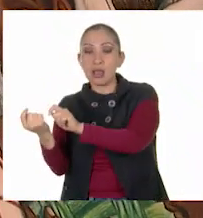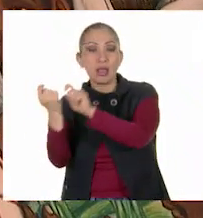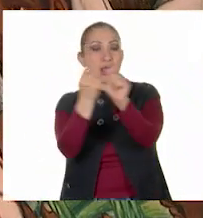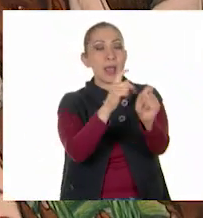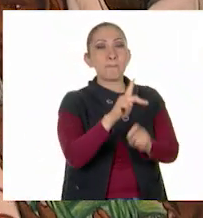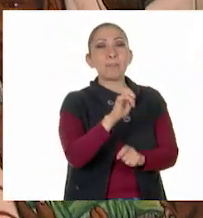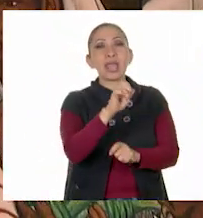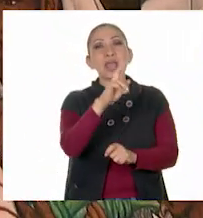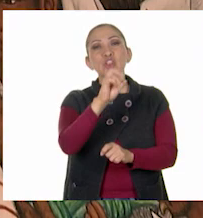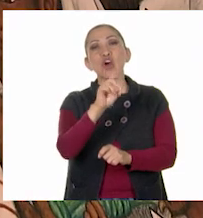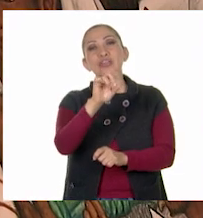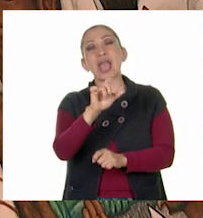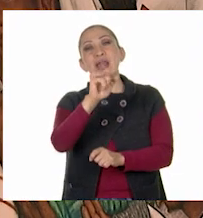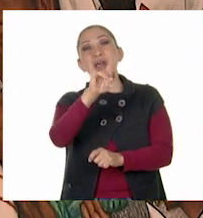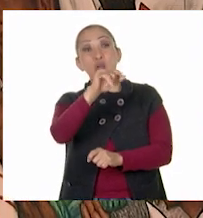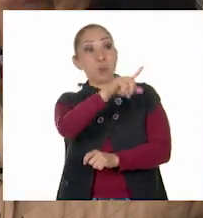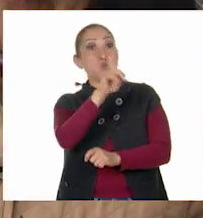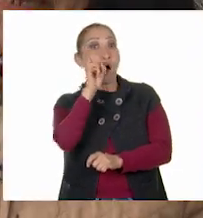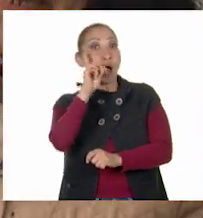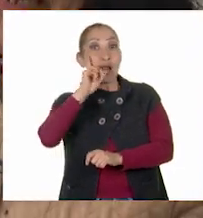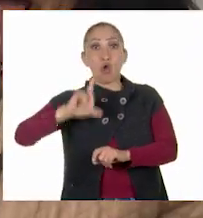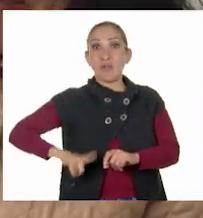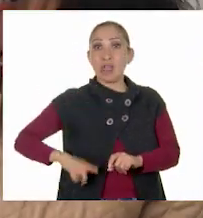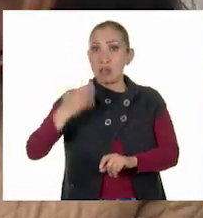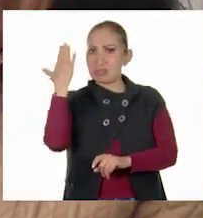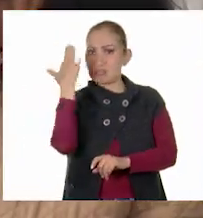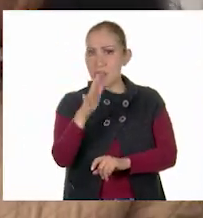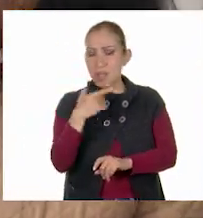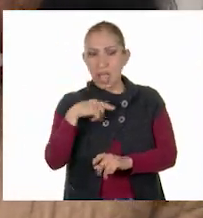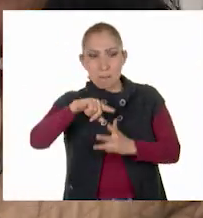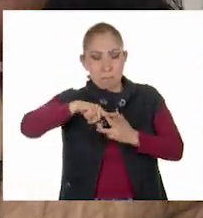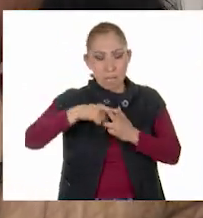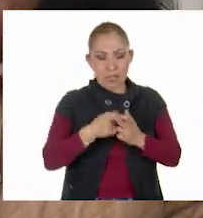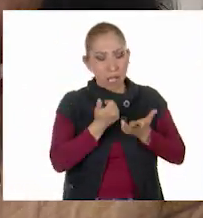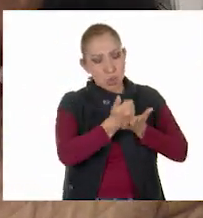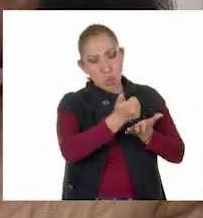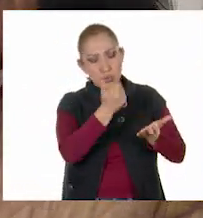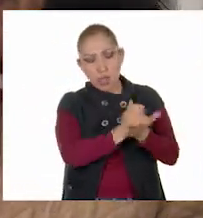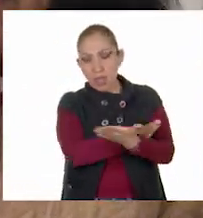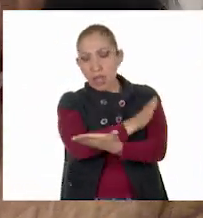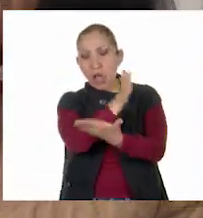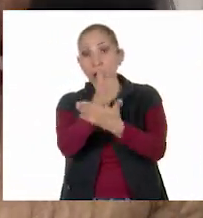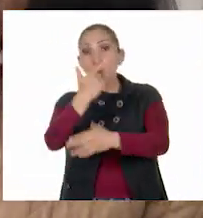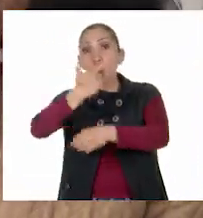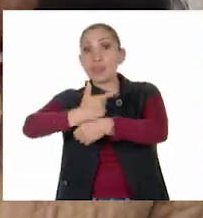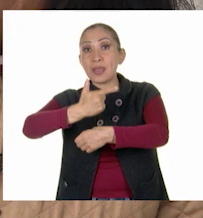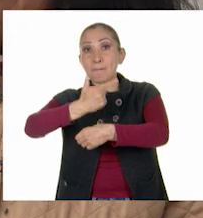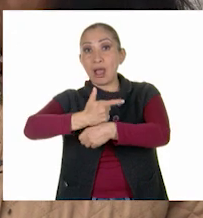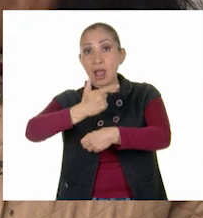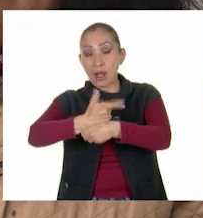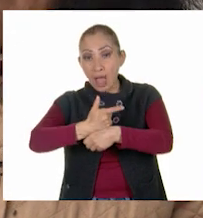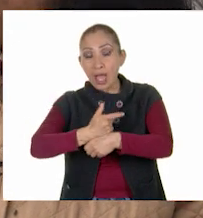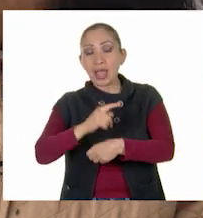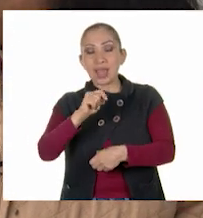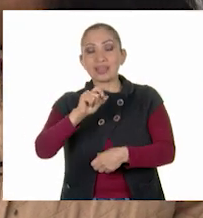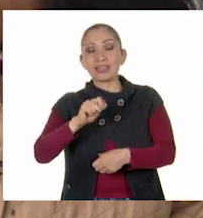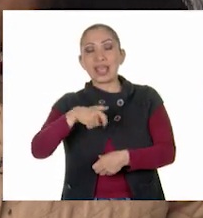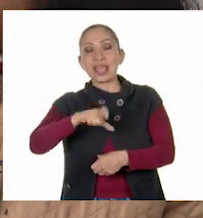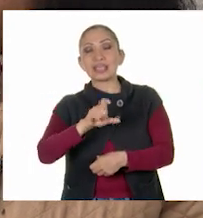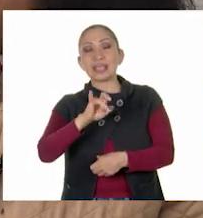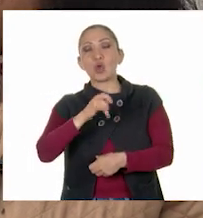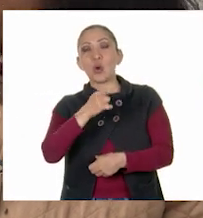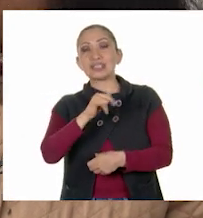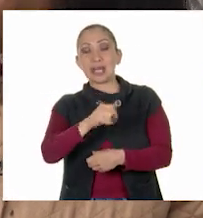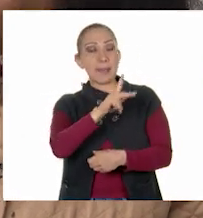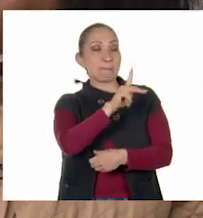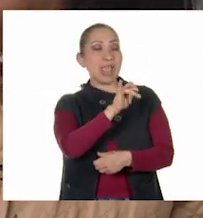de Alvarado. Es una gobernante, le abre camino hasta llegar a Guatemala. Y Tequiguasin junto con Pedro